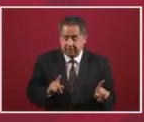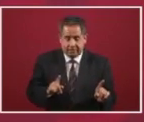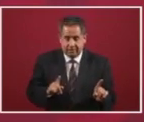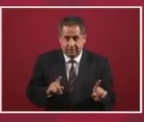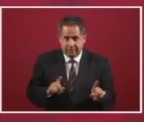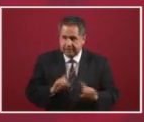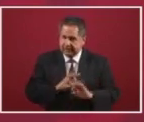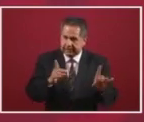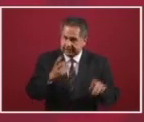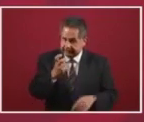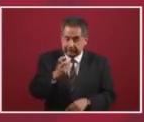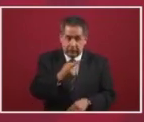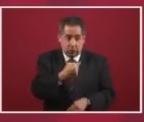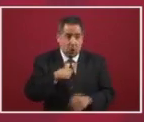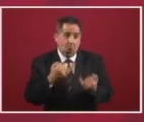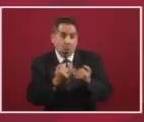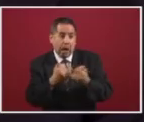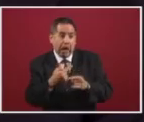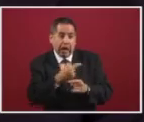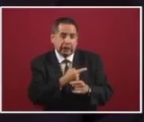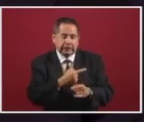Eso sí calienta.